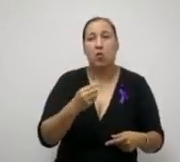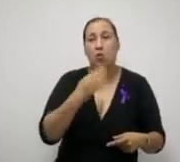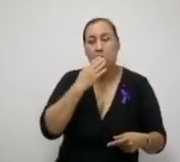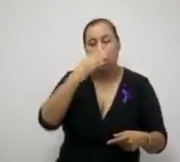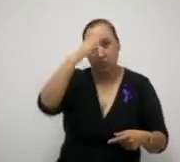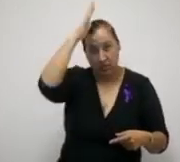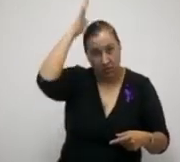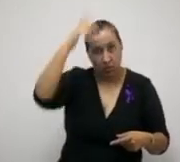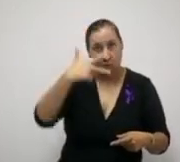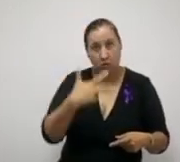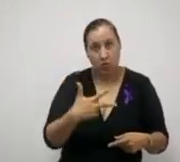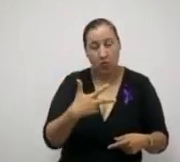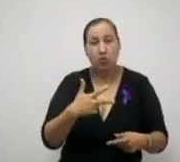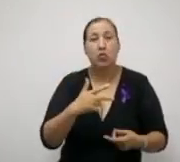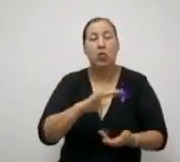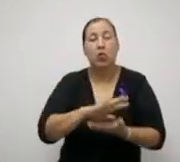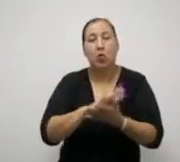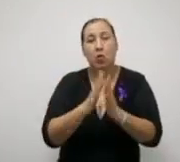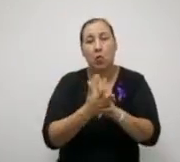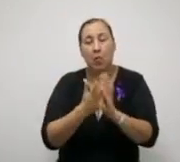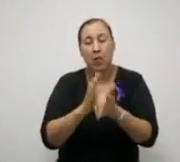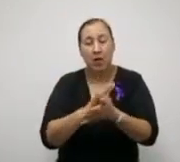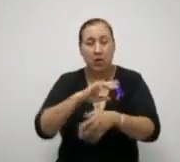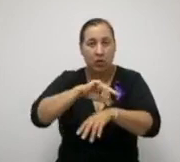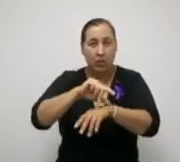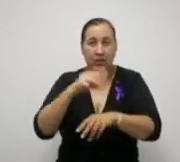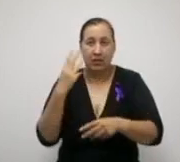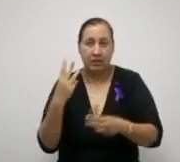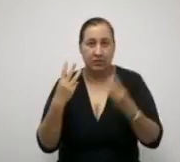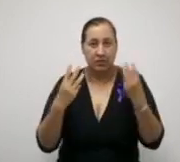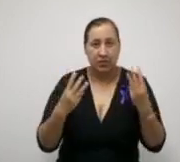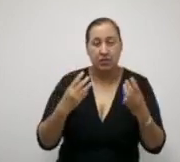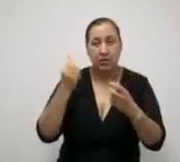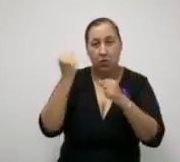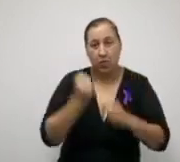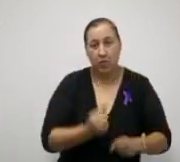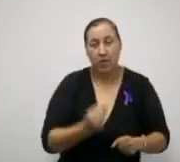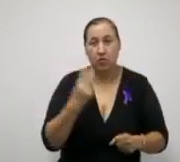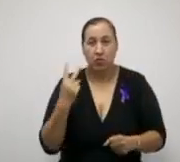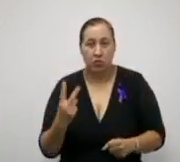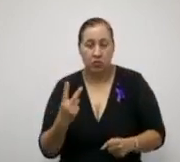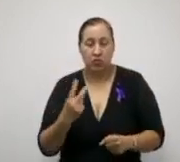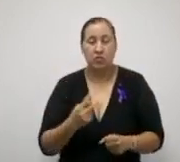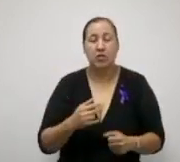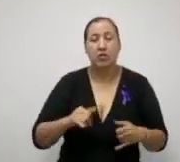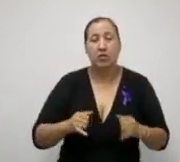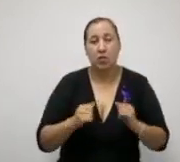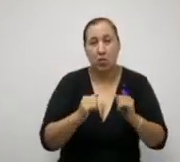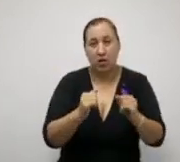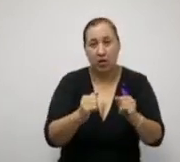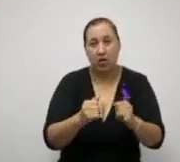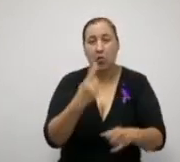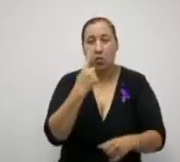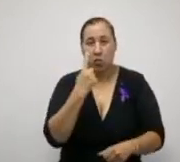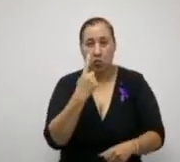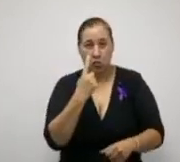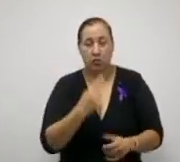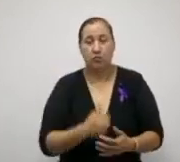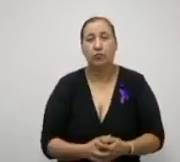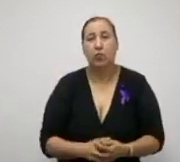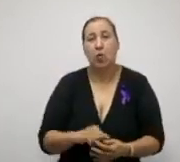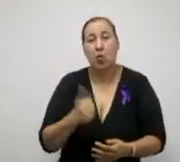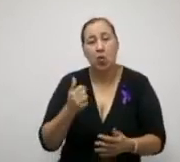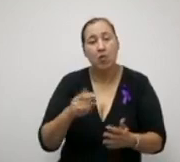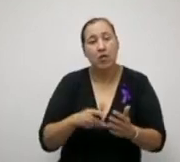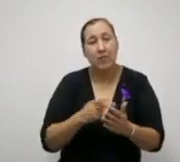8, Comala y Coquimatlán con 3 casos cada uno, Tecomán con 2 casos e Ixtlahuacán con 1. Nuevamente